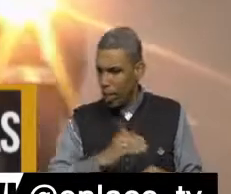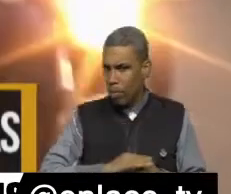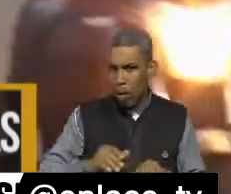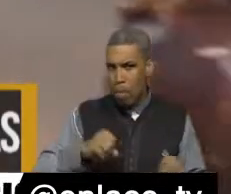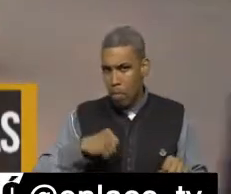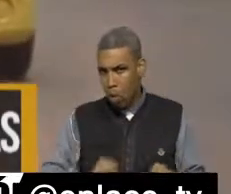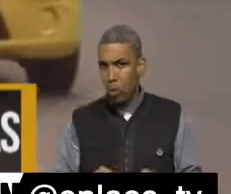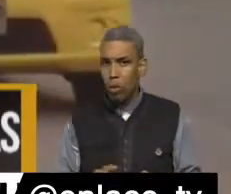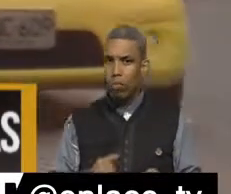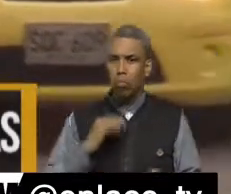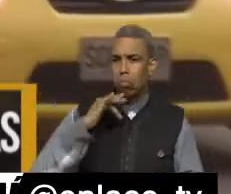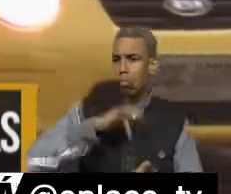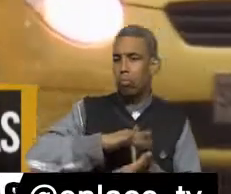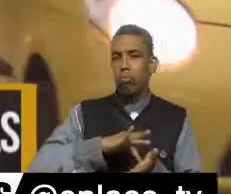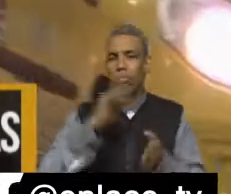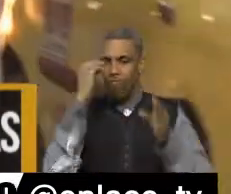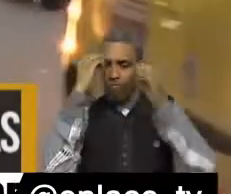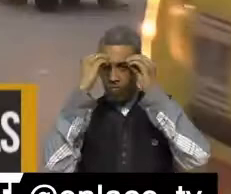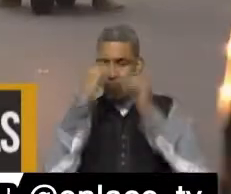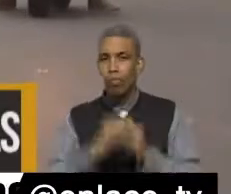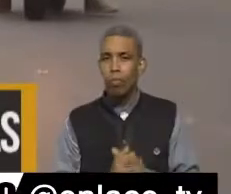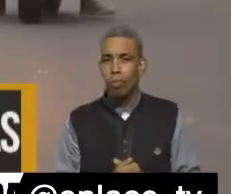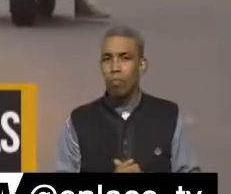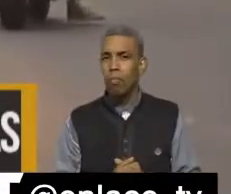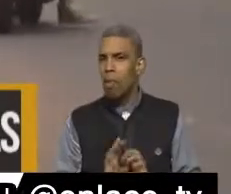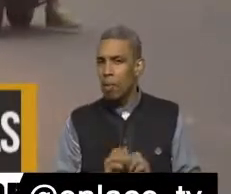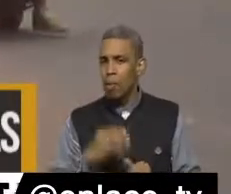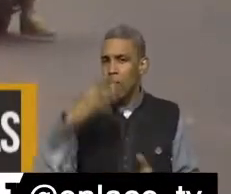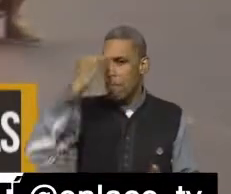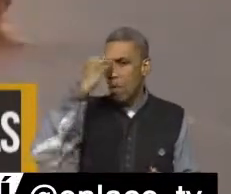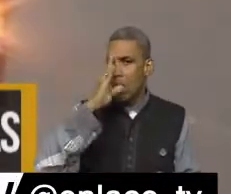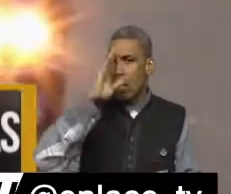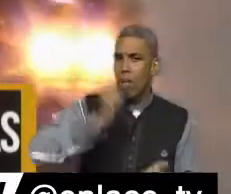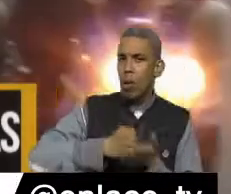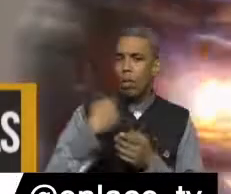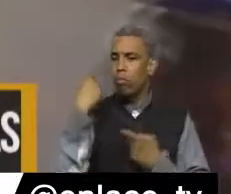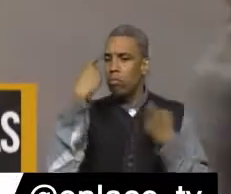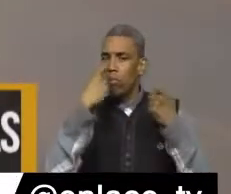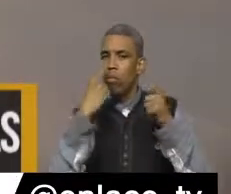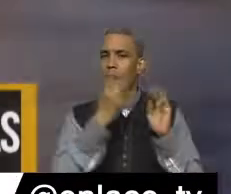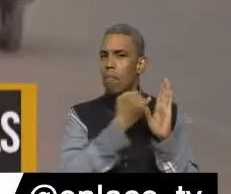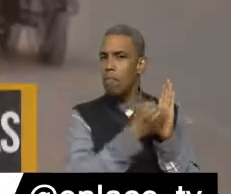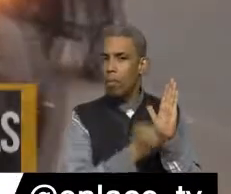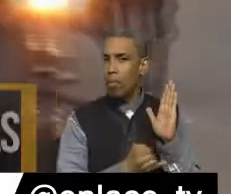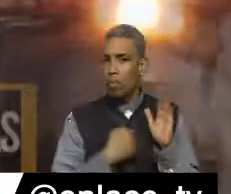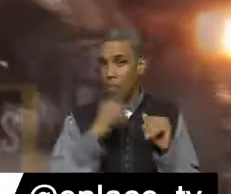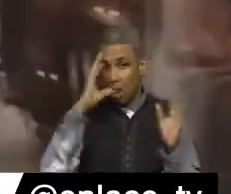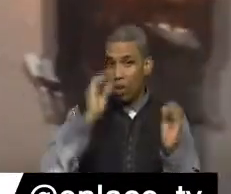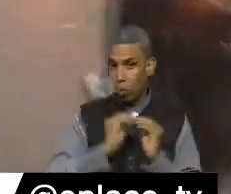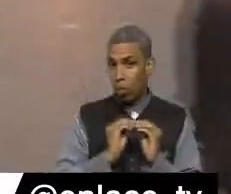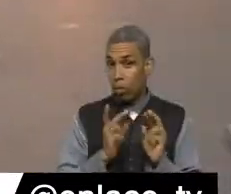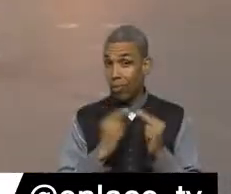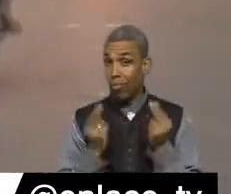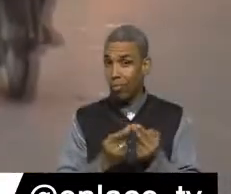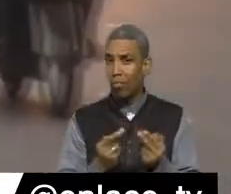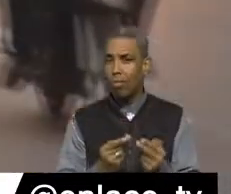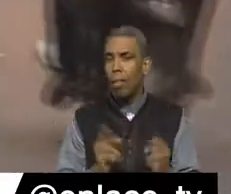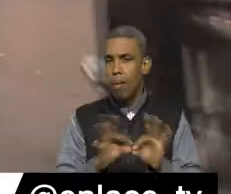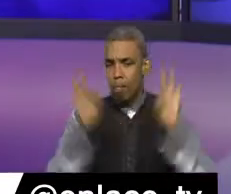motociclistas. Esta convocatoria se genera para tener un espacio de discusión, reflexión y acuerdo sobre las medidas que deben implementarse a nivel nacional y